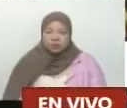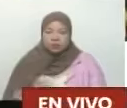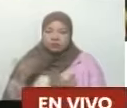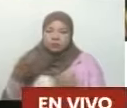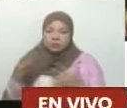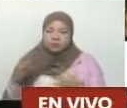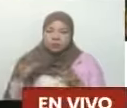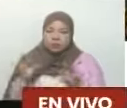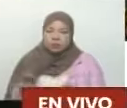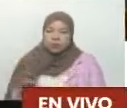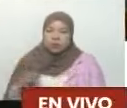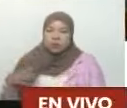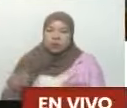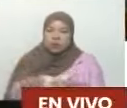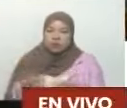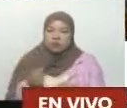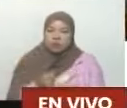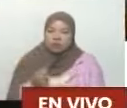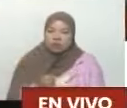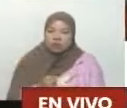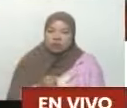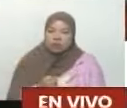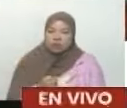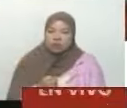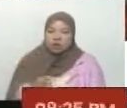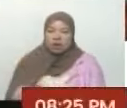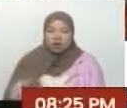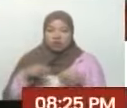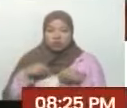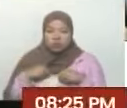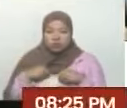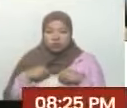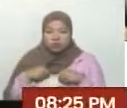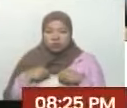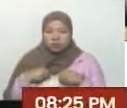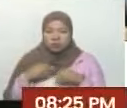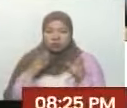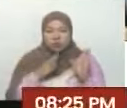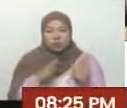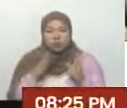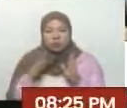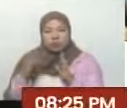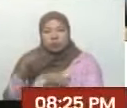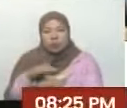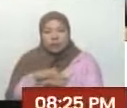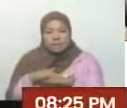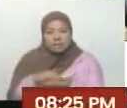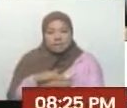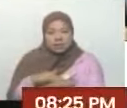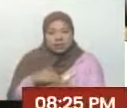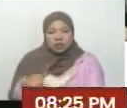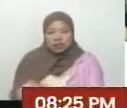hemos conformado un equipo que asuma la organización de un ministerio de